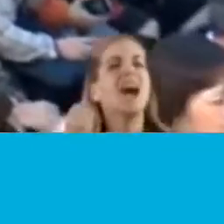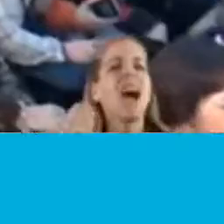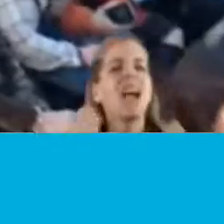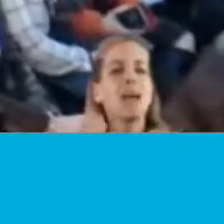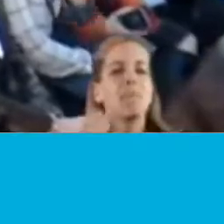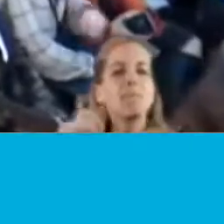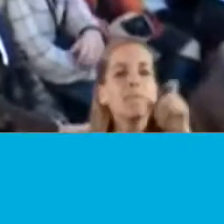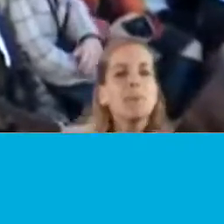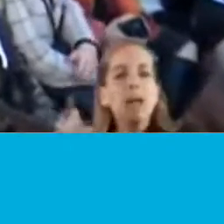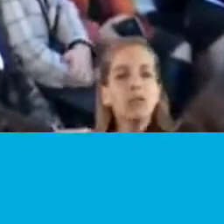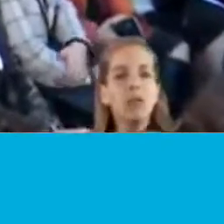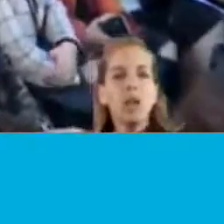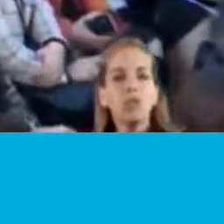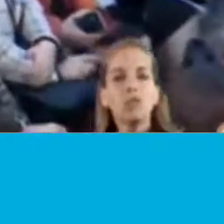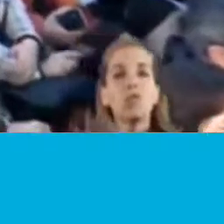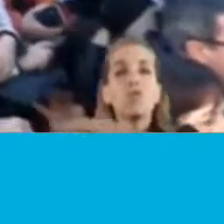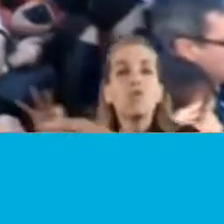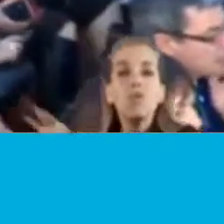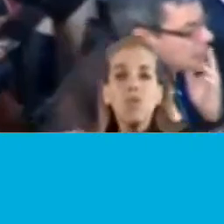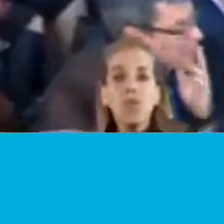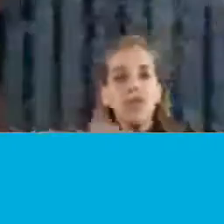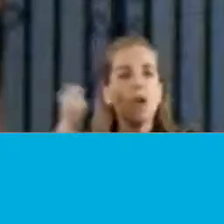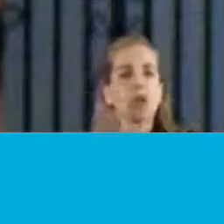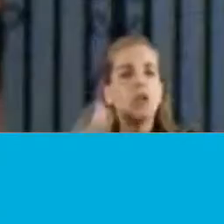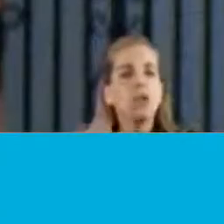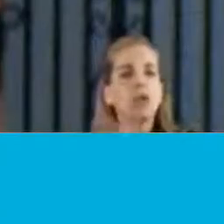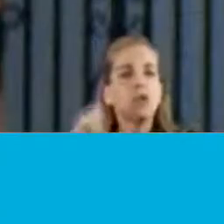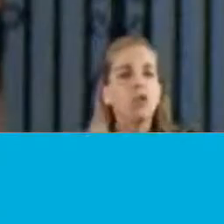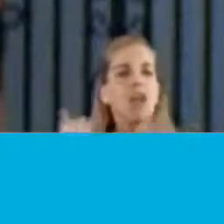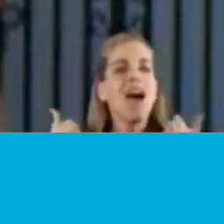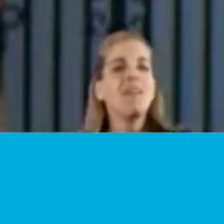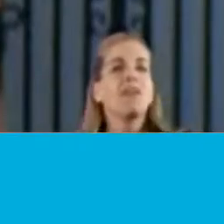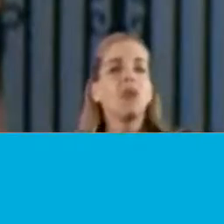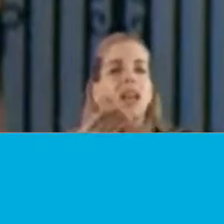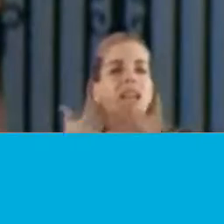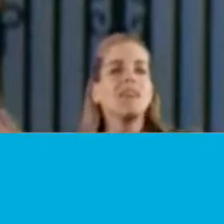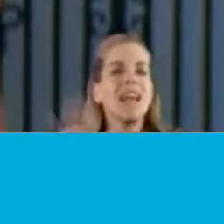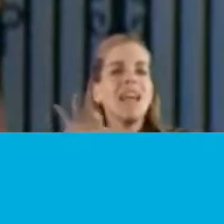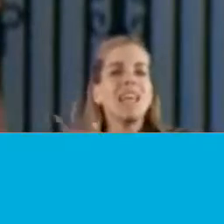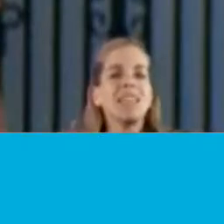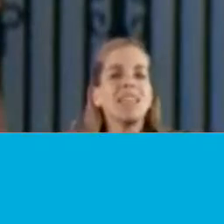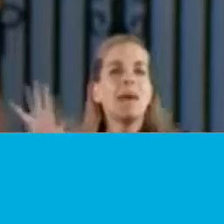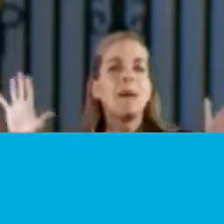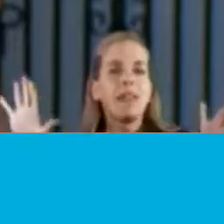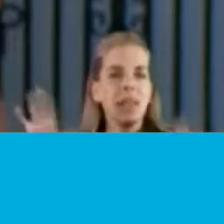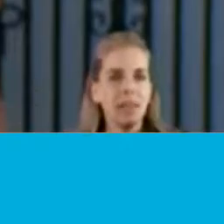pueblo encolumnado tras las banderas de la libertad y la independencia.